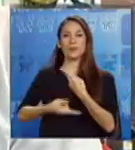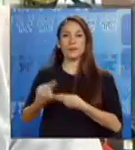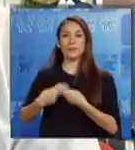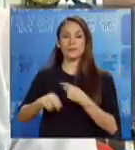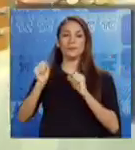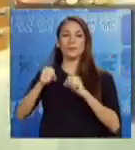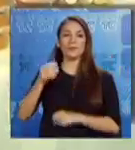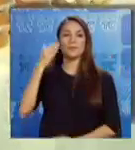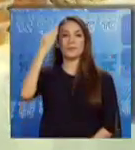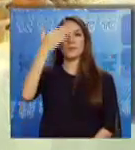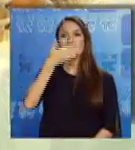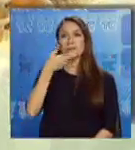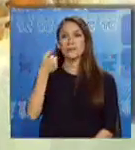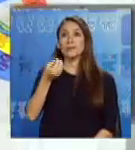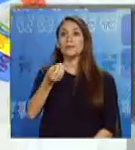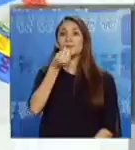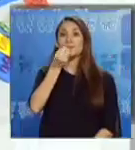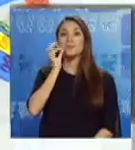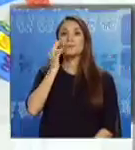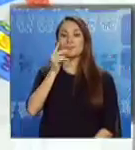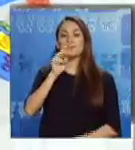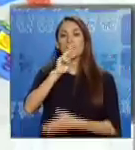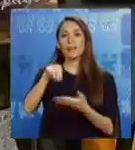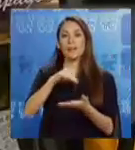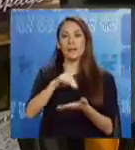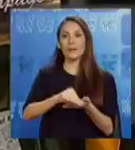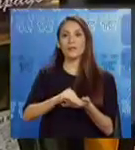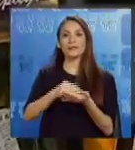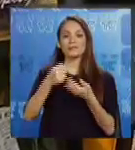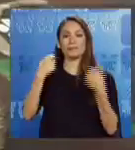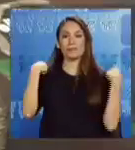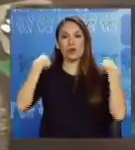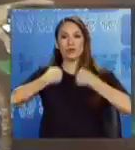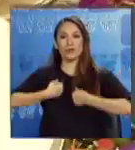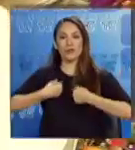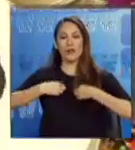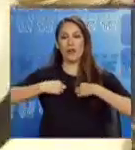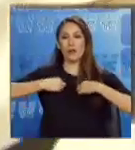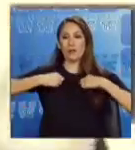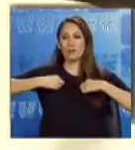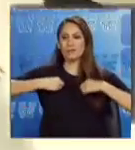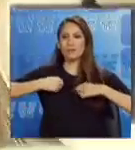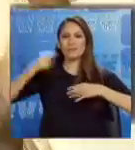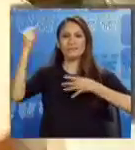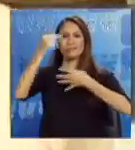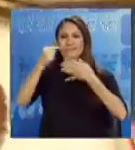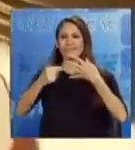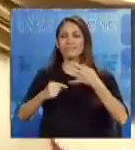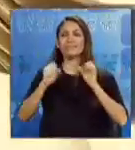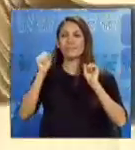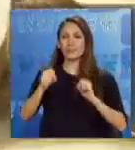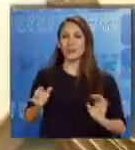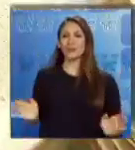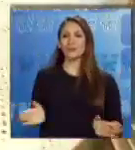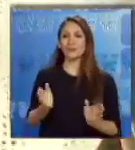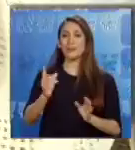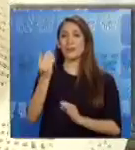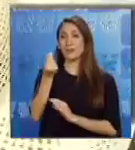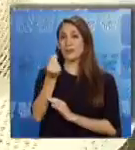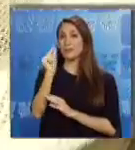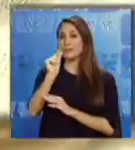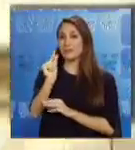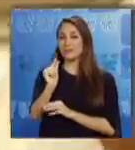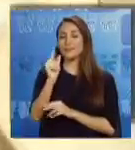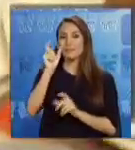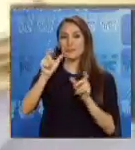en un futuro. Comida manavita, artesanías, mochilas, ropa y otros adornos son promocionados a precios atractivos